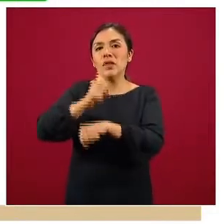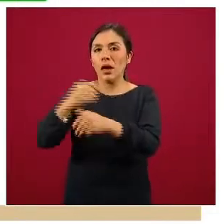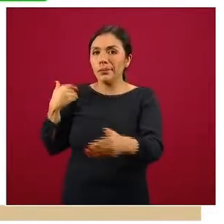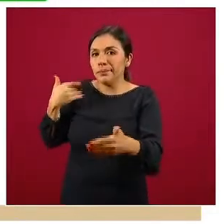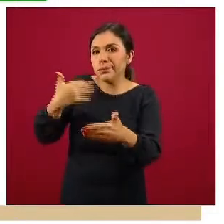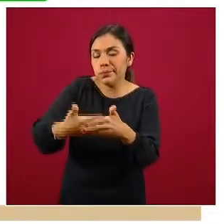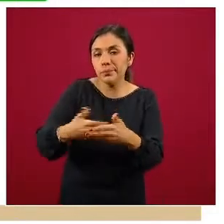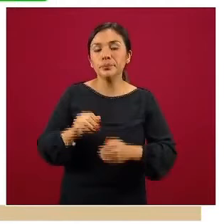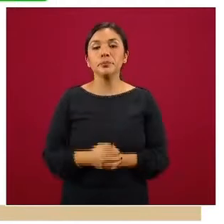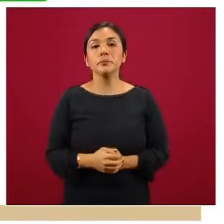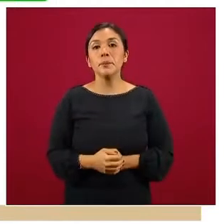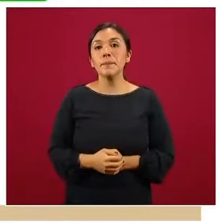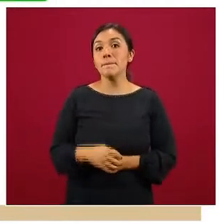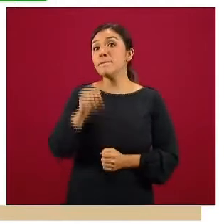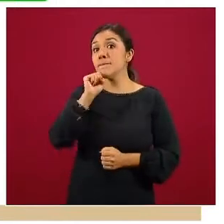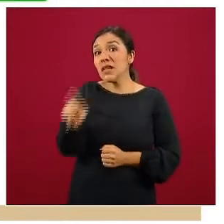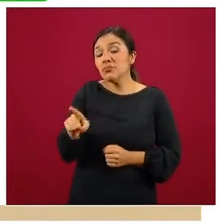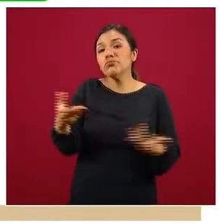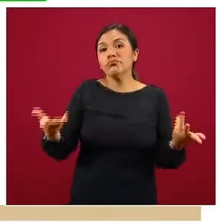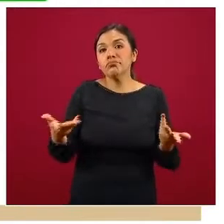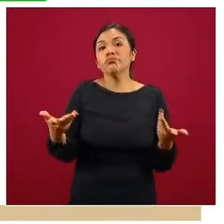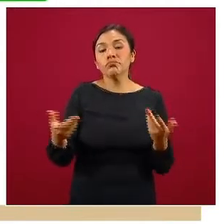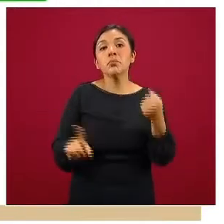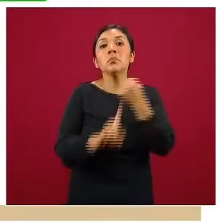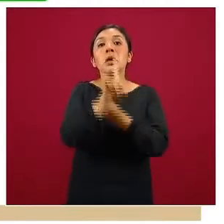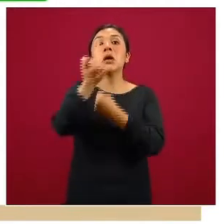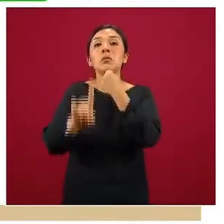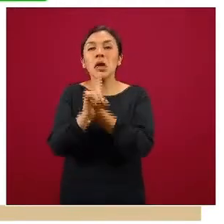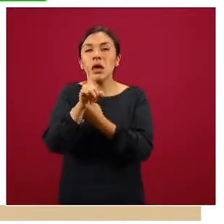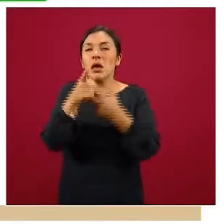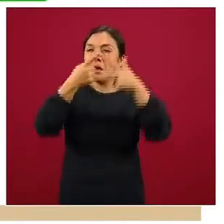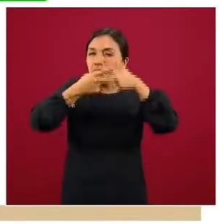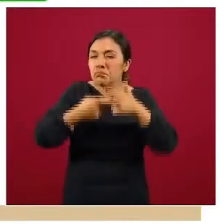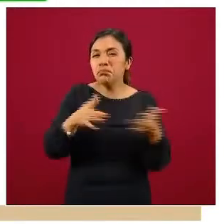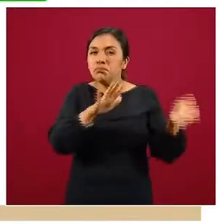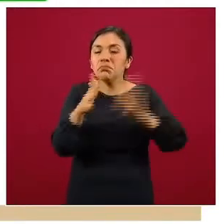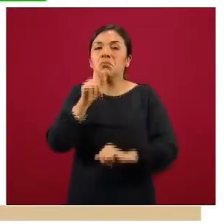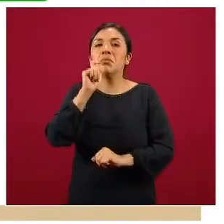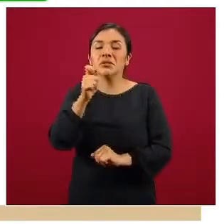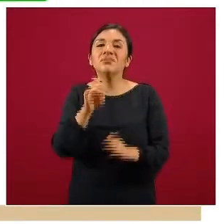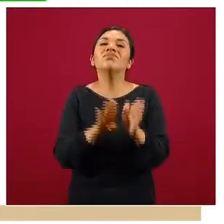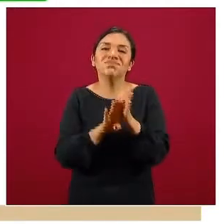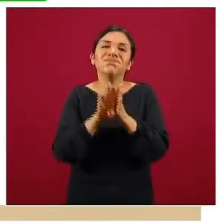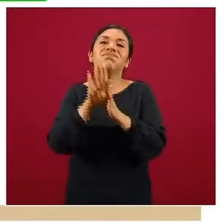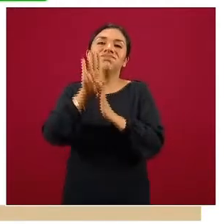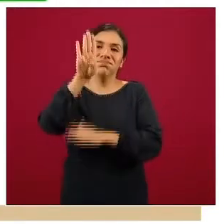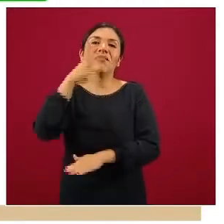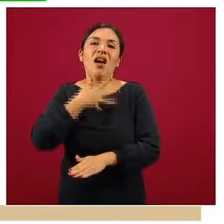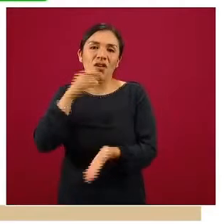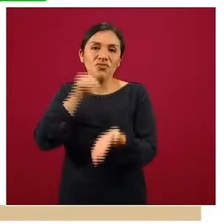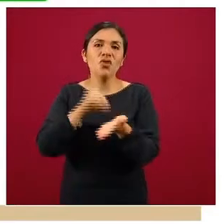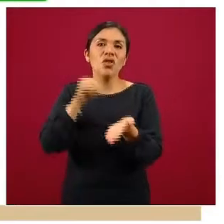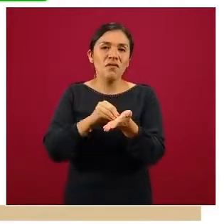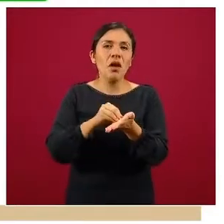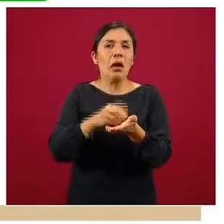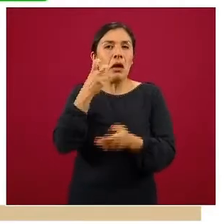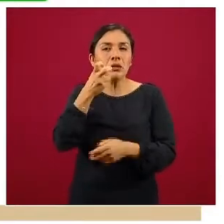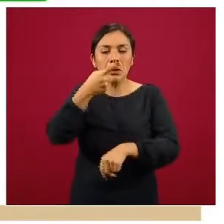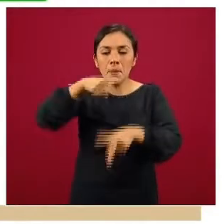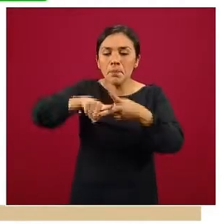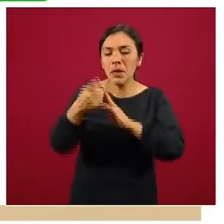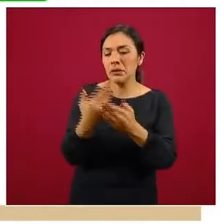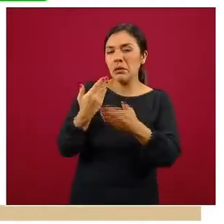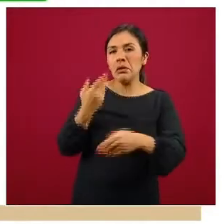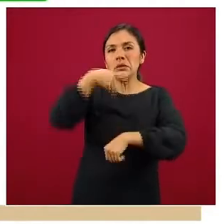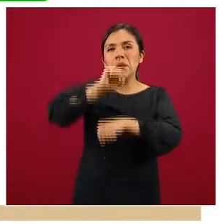15 días. Y en este mismo sentido, los casos estimados van a la alza, llegaron a esa estabilidad desde la semana